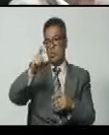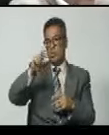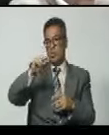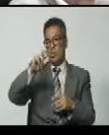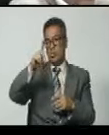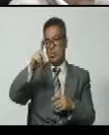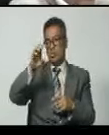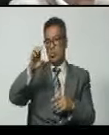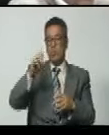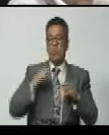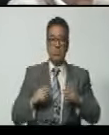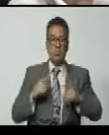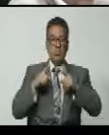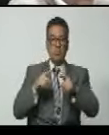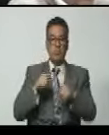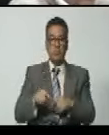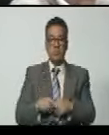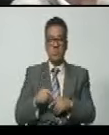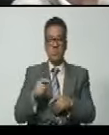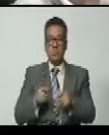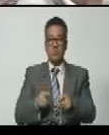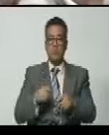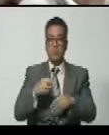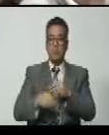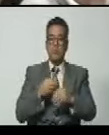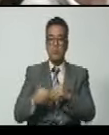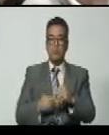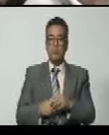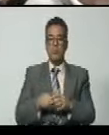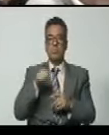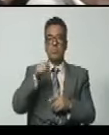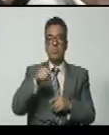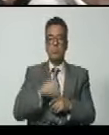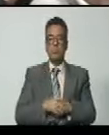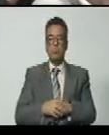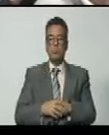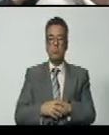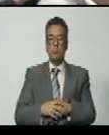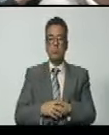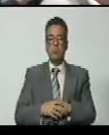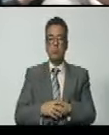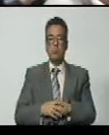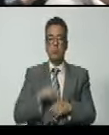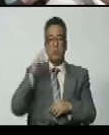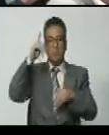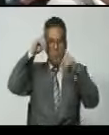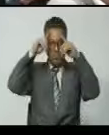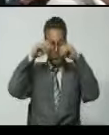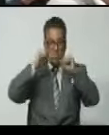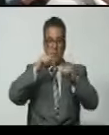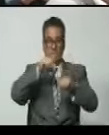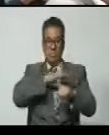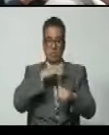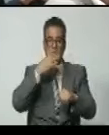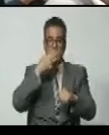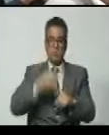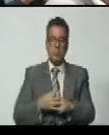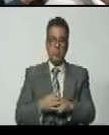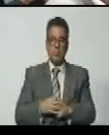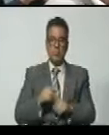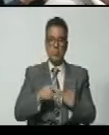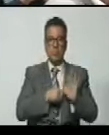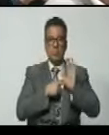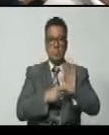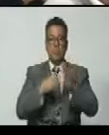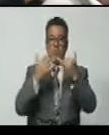este sentido, se trata precisamente de un profesional que hemos presentado